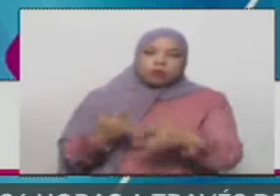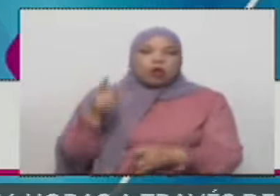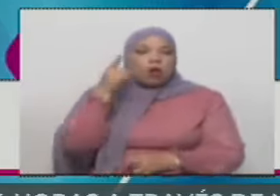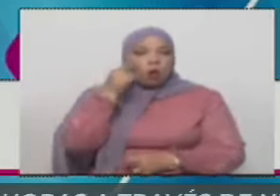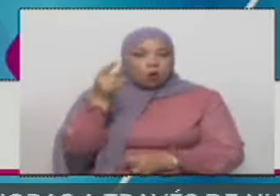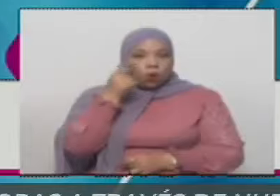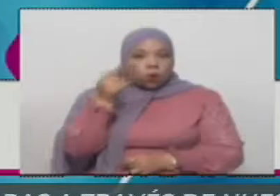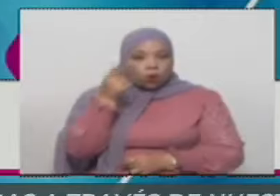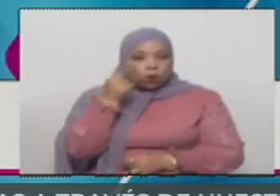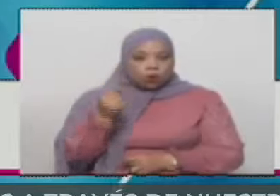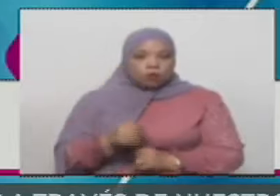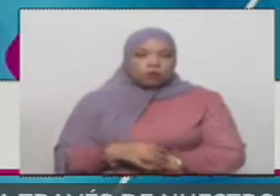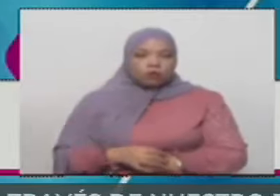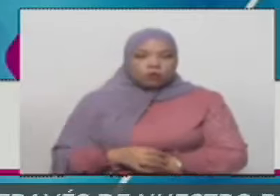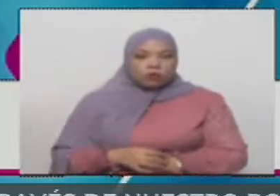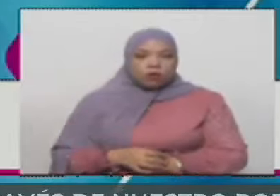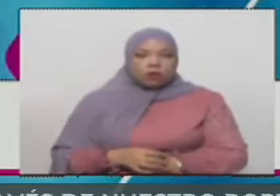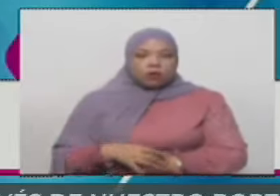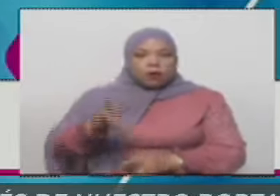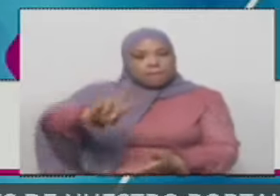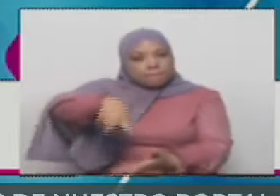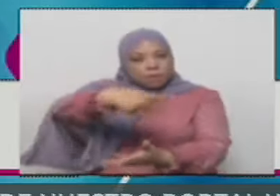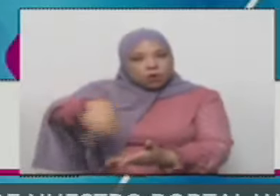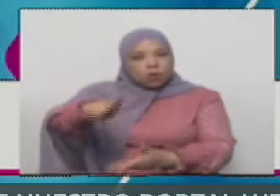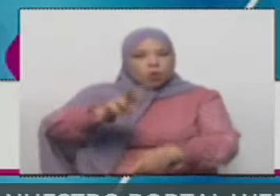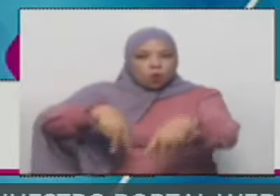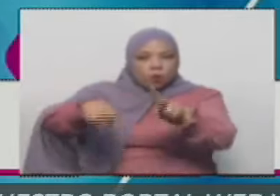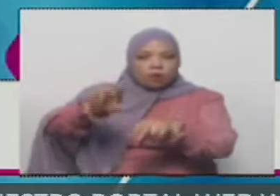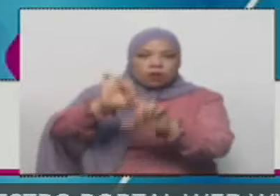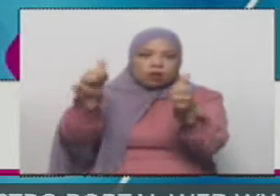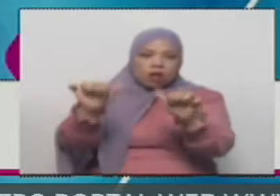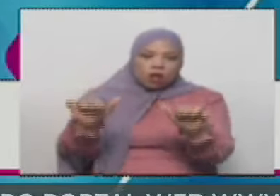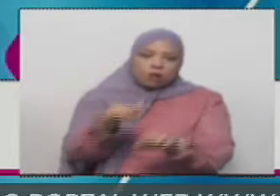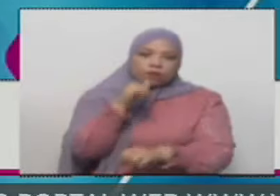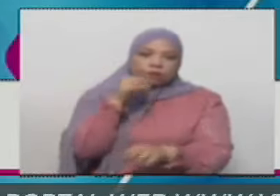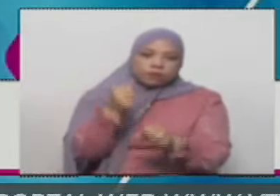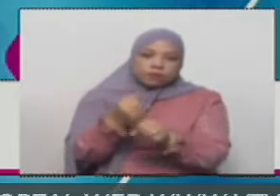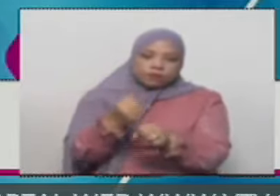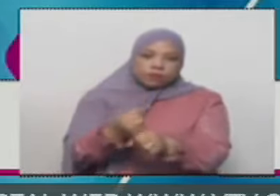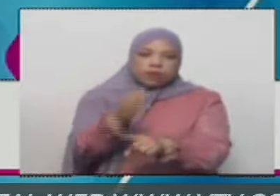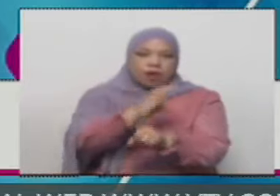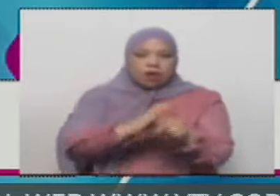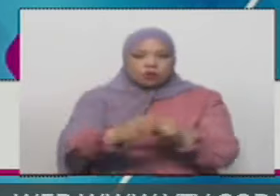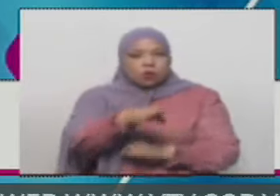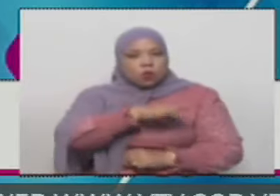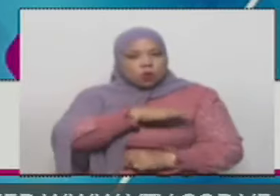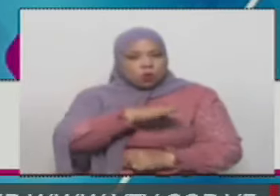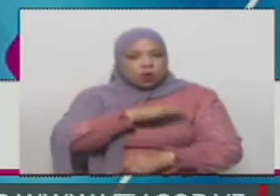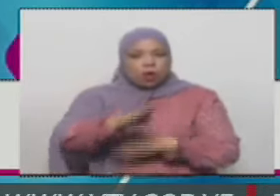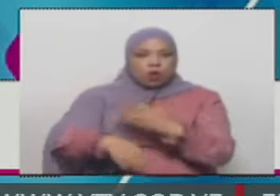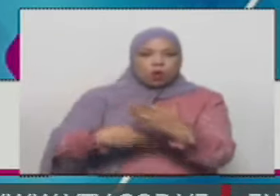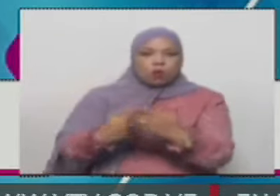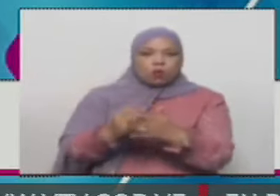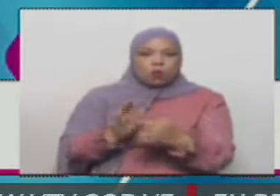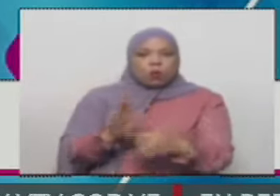costumbres. Cada baile, cada expresión artística, de la característica que